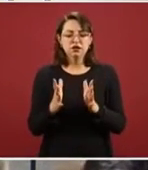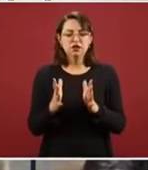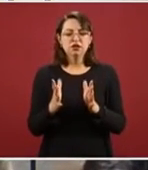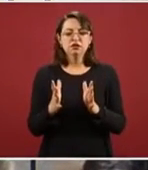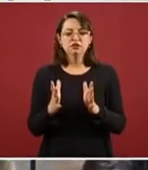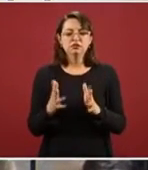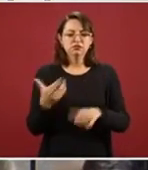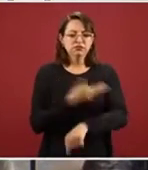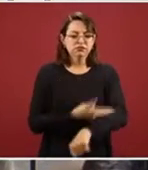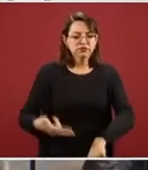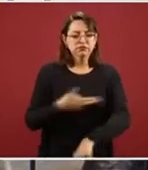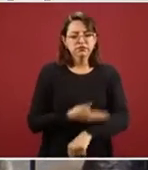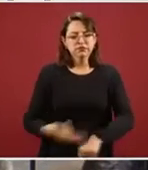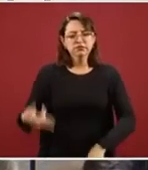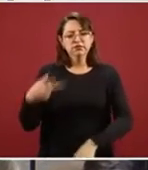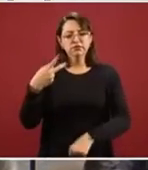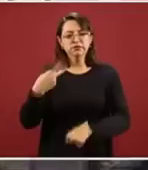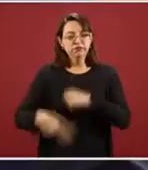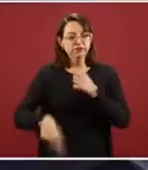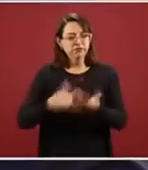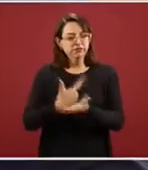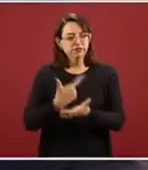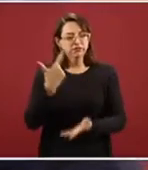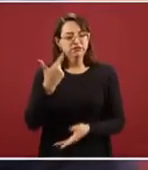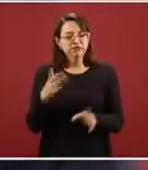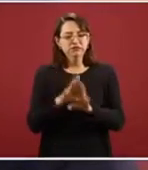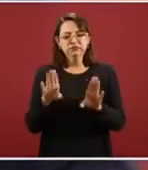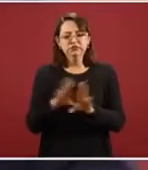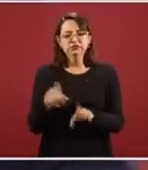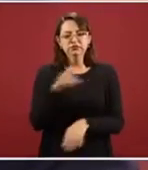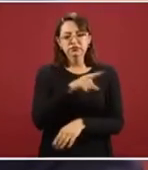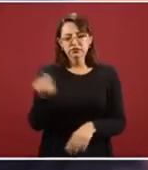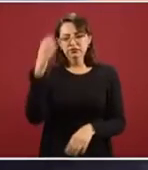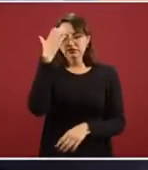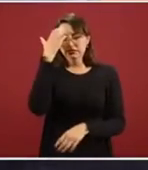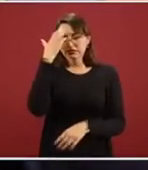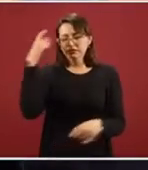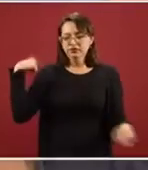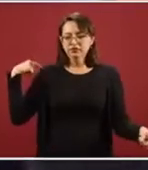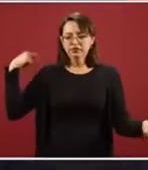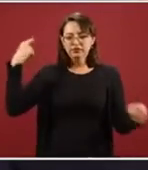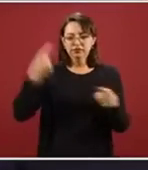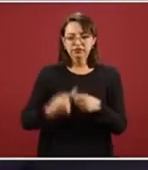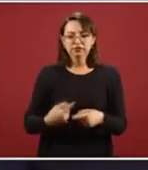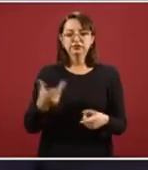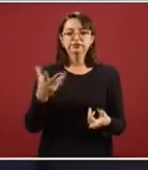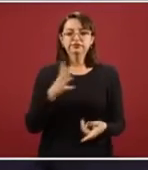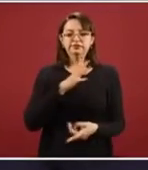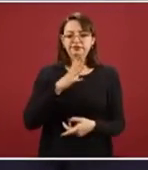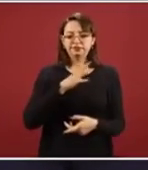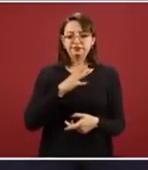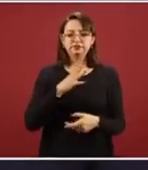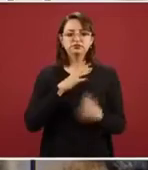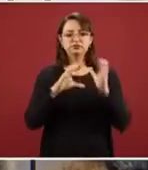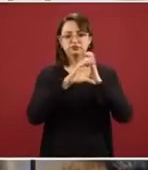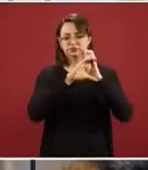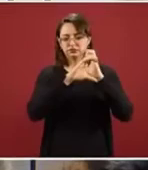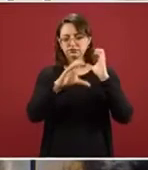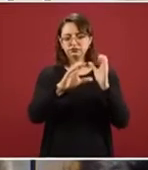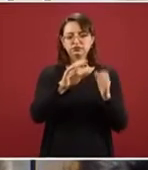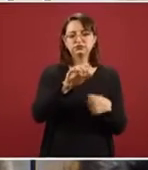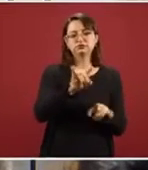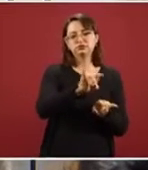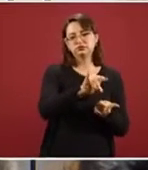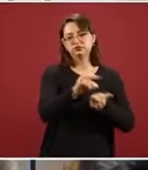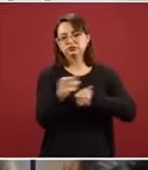de esas emergencias. Ustedes han conocido en los últimos días, bueno, pues volcaduras tal vez de una pipa, en este caso